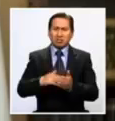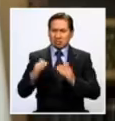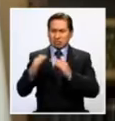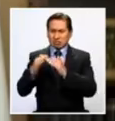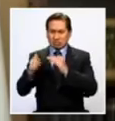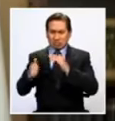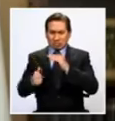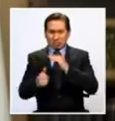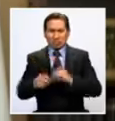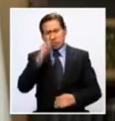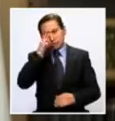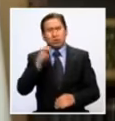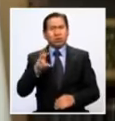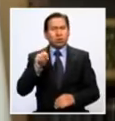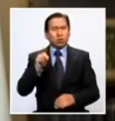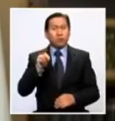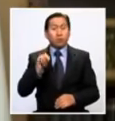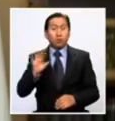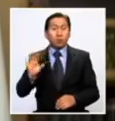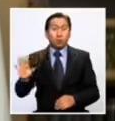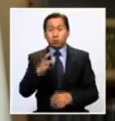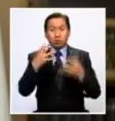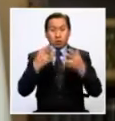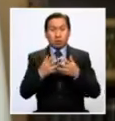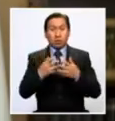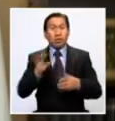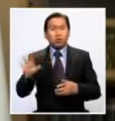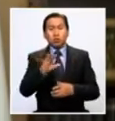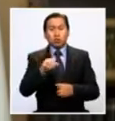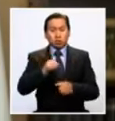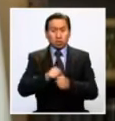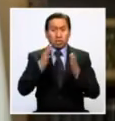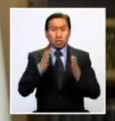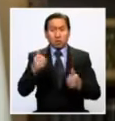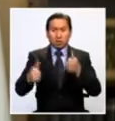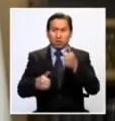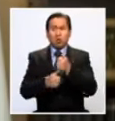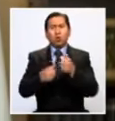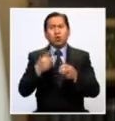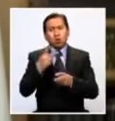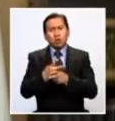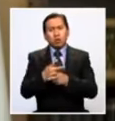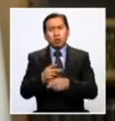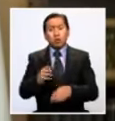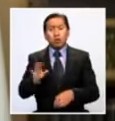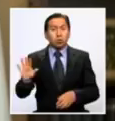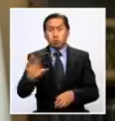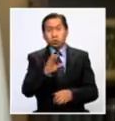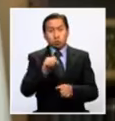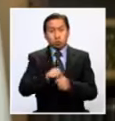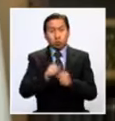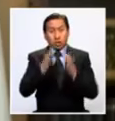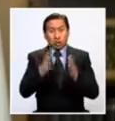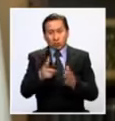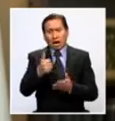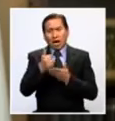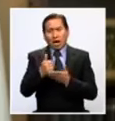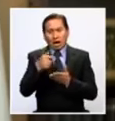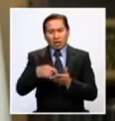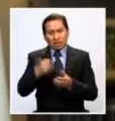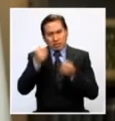Las empresas deben cuidar a sus trabajadores y los trabajadores deben ayudar en esos